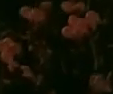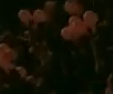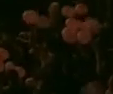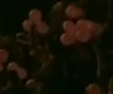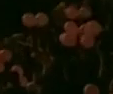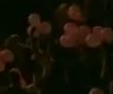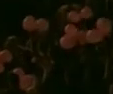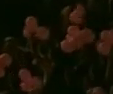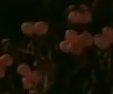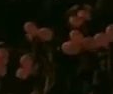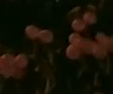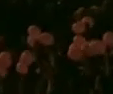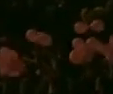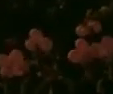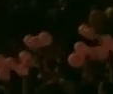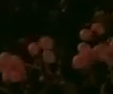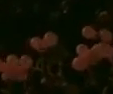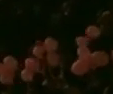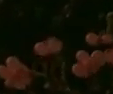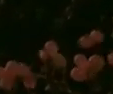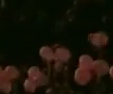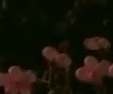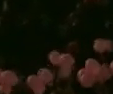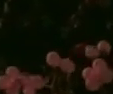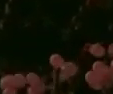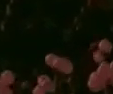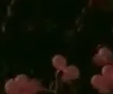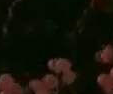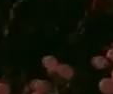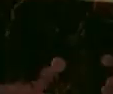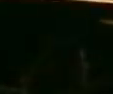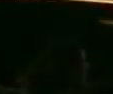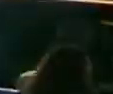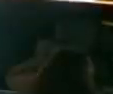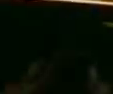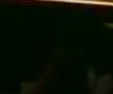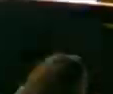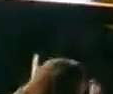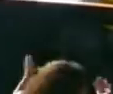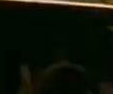Ah!